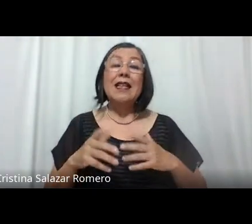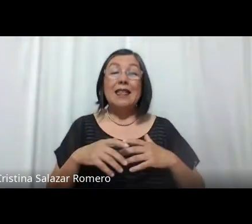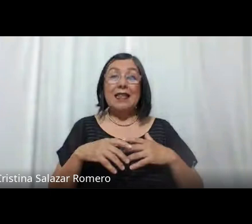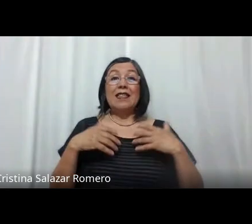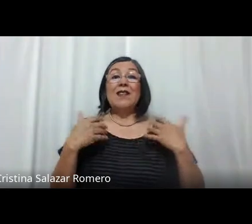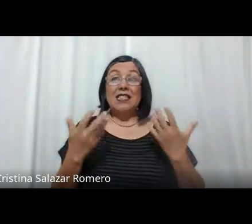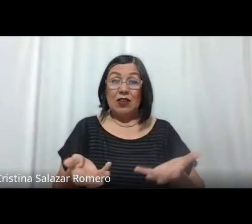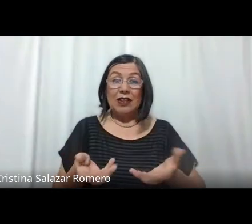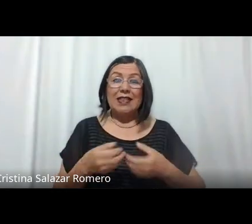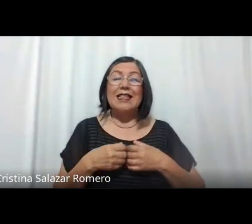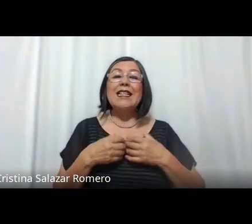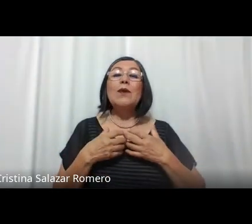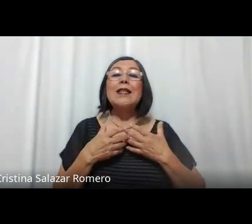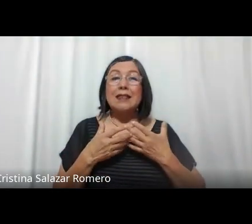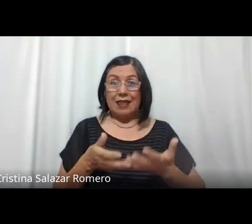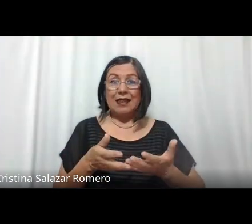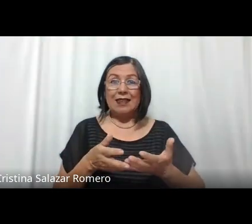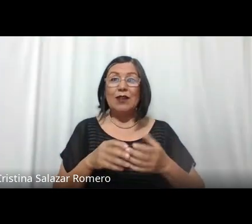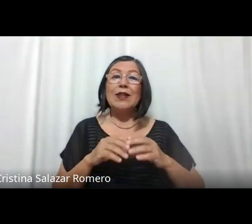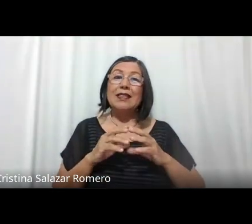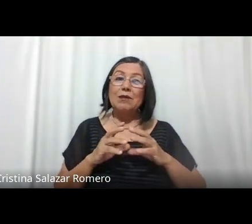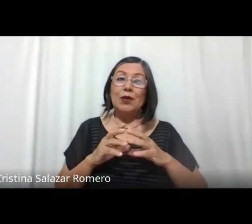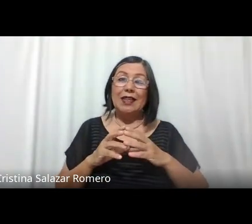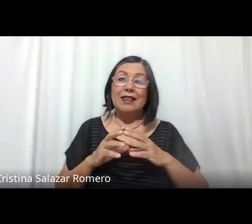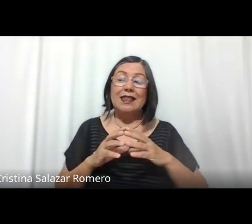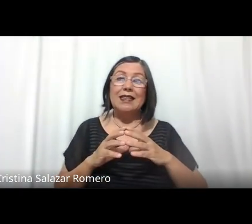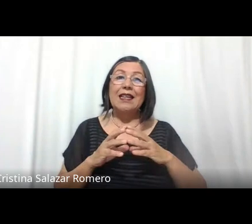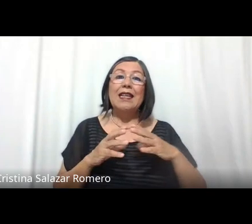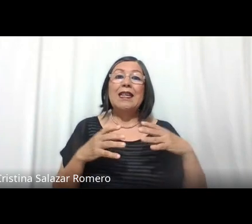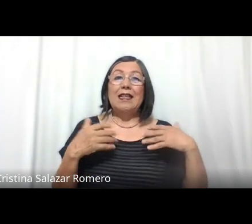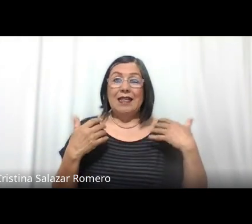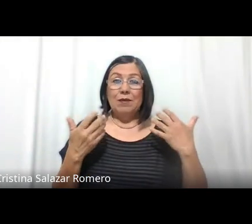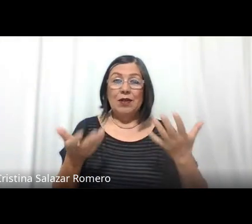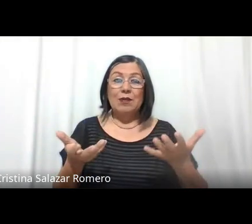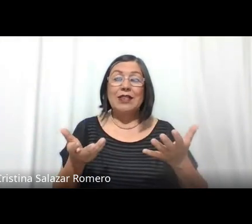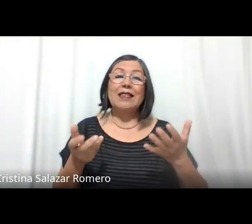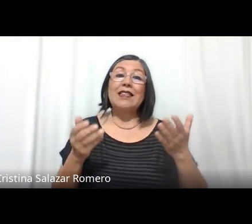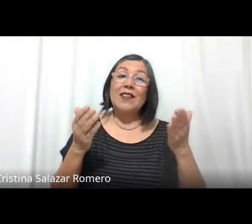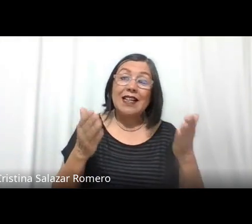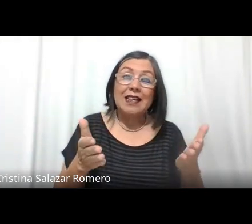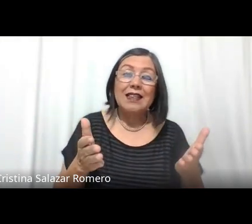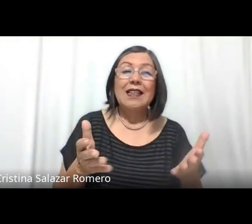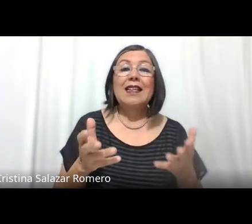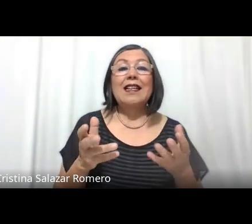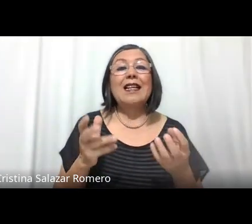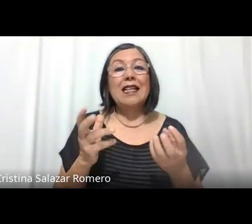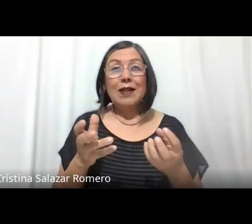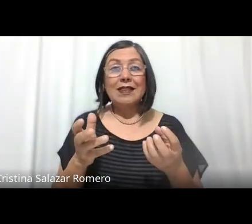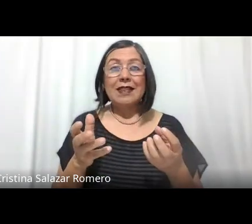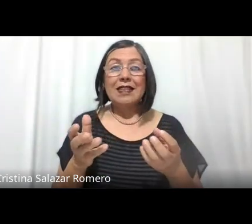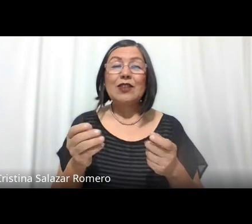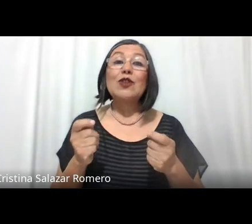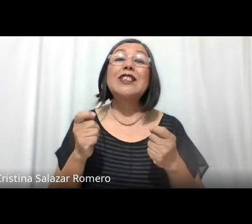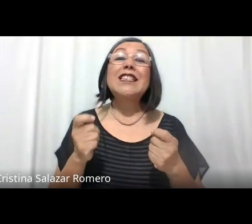partir de la definición. ¿Qué es la lengua de señas? Algo que es importante es que podamos identificar que la lengua